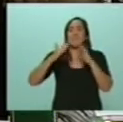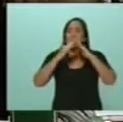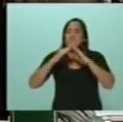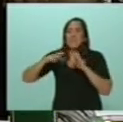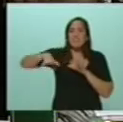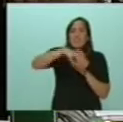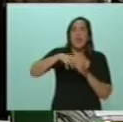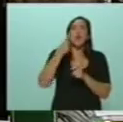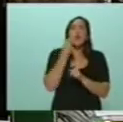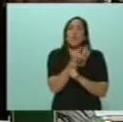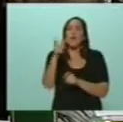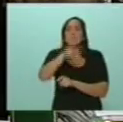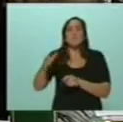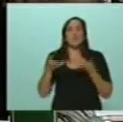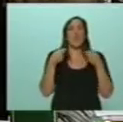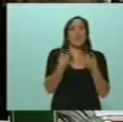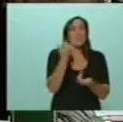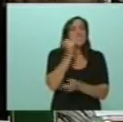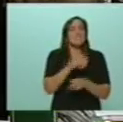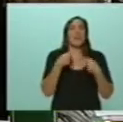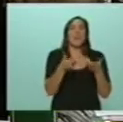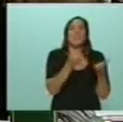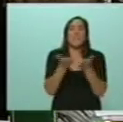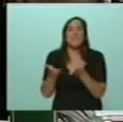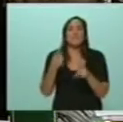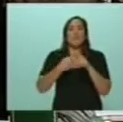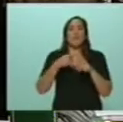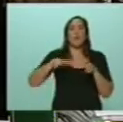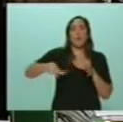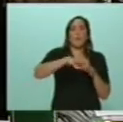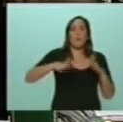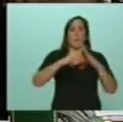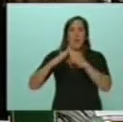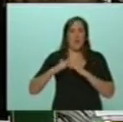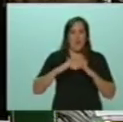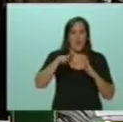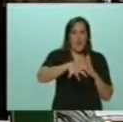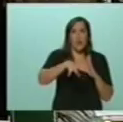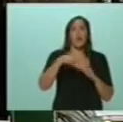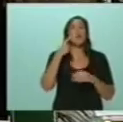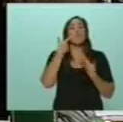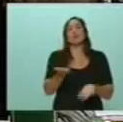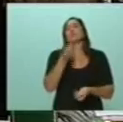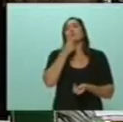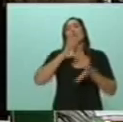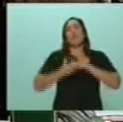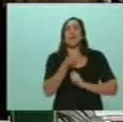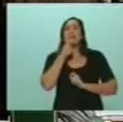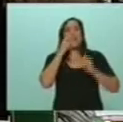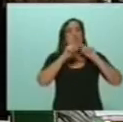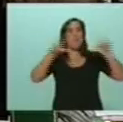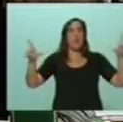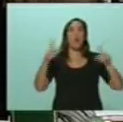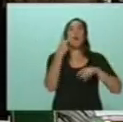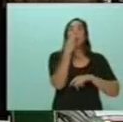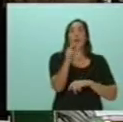de personas beneficiadas y el tipo de beneficio de cada barrio. Y asimismo se muestran 20 casas, a modo ilustrativo, el